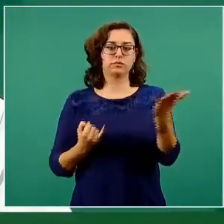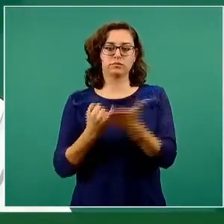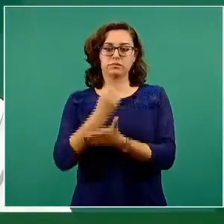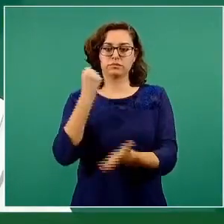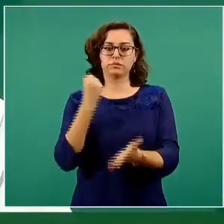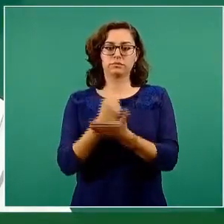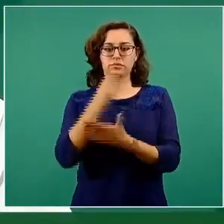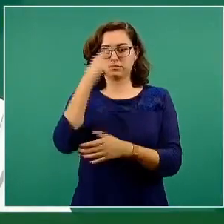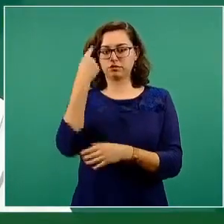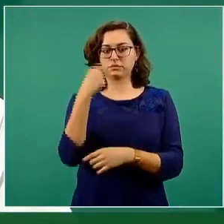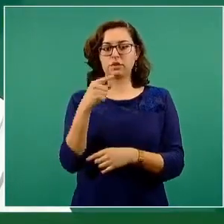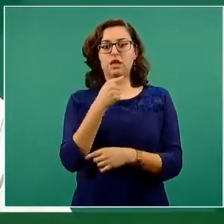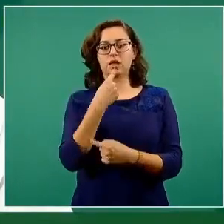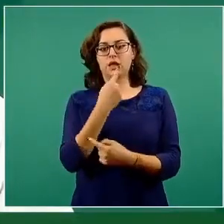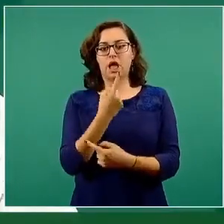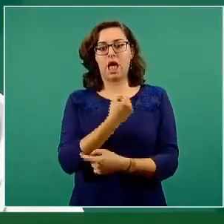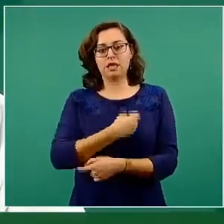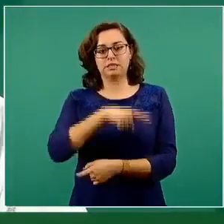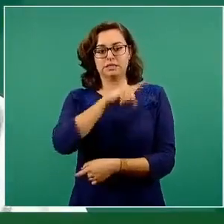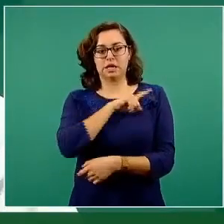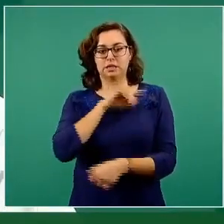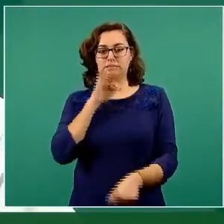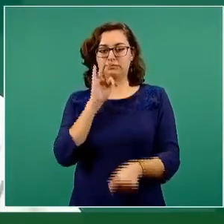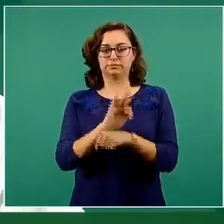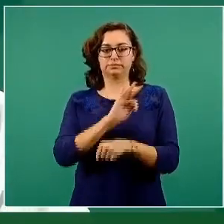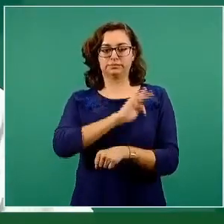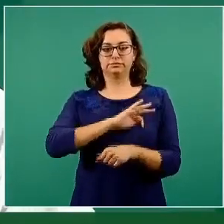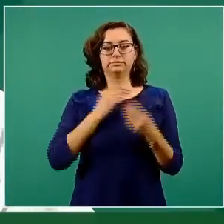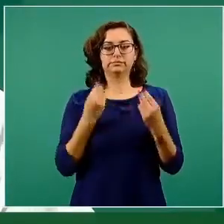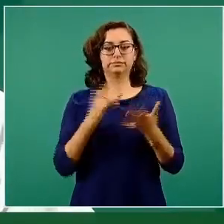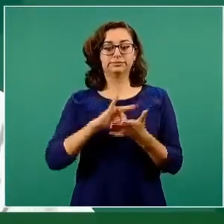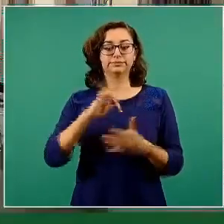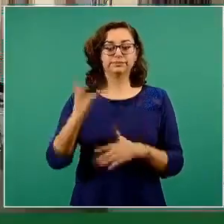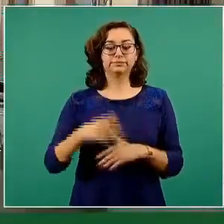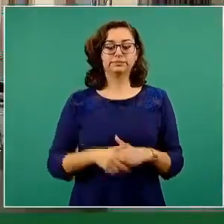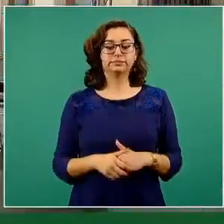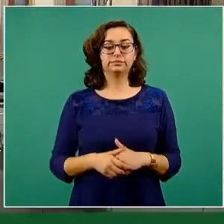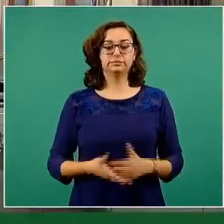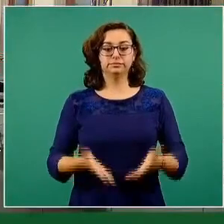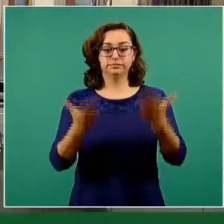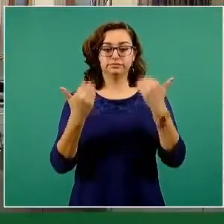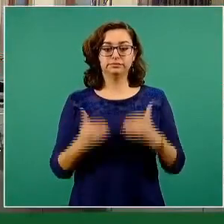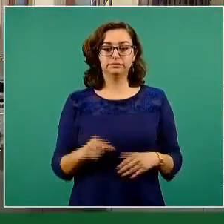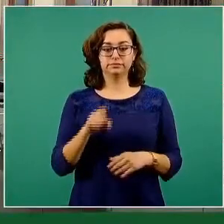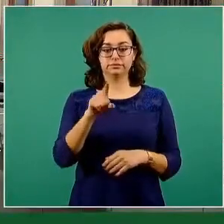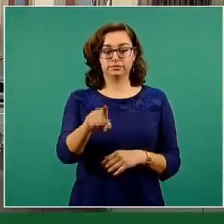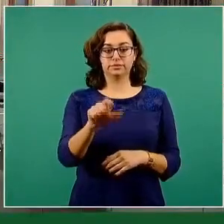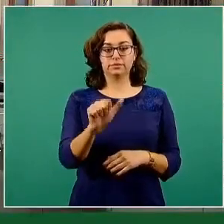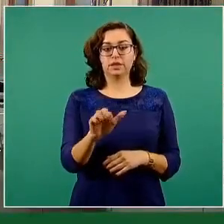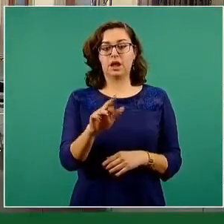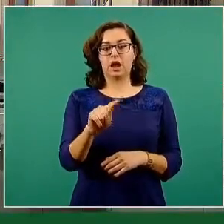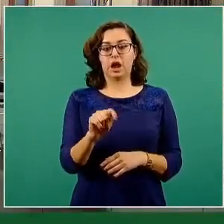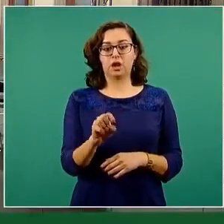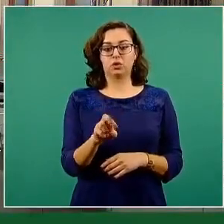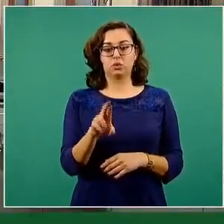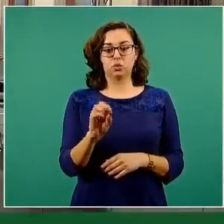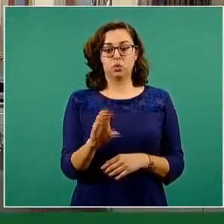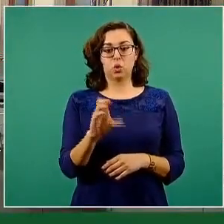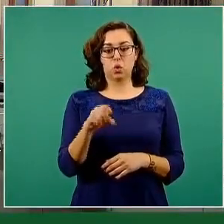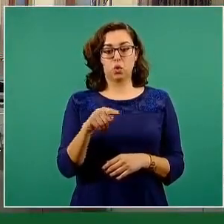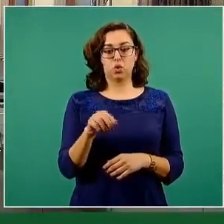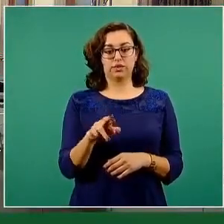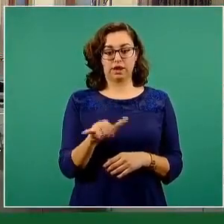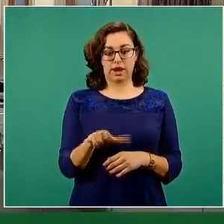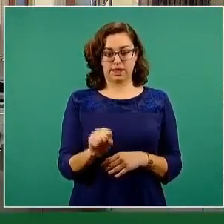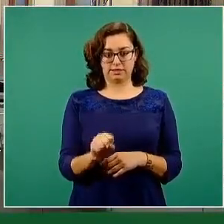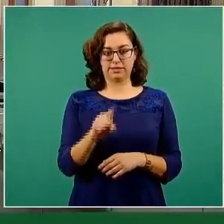en favor de la salud. Muchas felicidades y muchas gracias. Vamos a pasar y empezamos con Arturo Contreras, de pie de página, que quedó